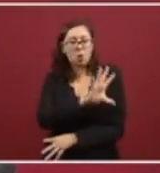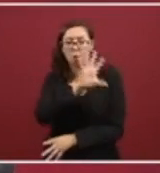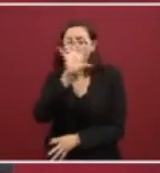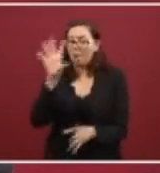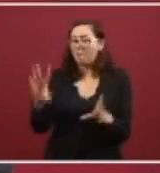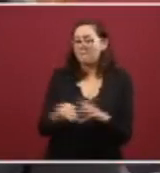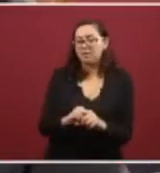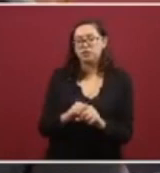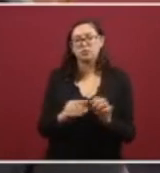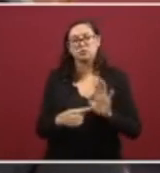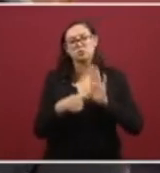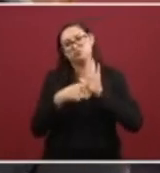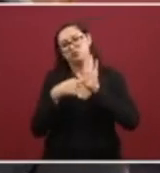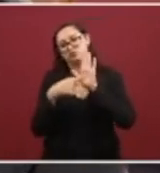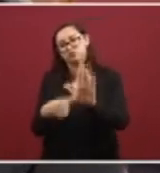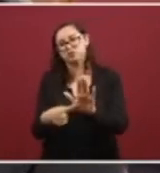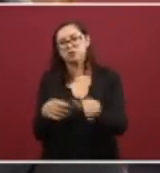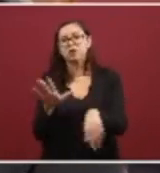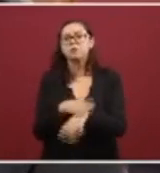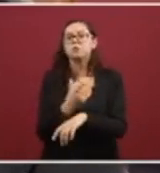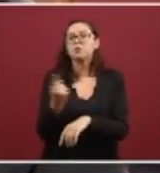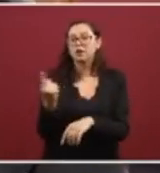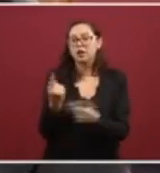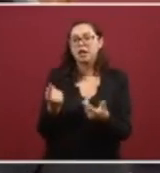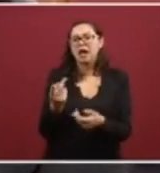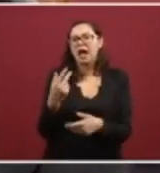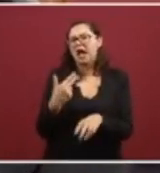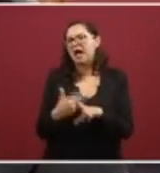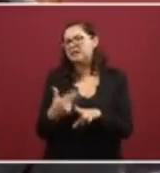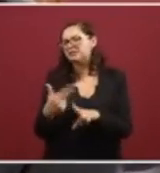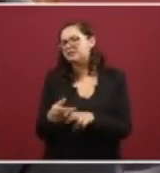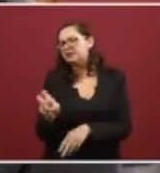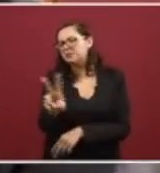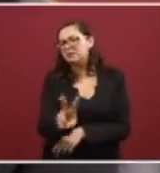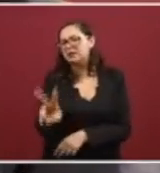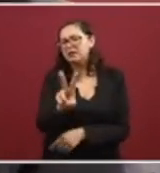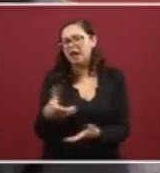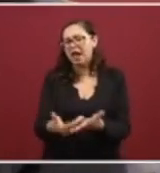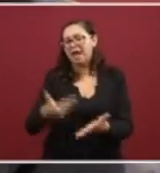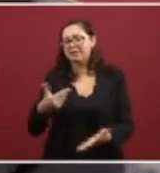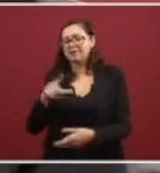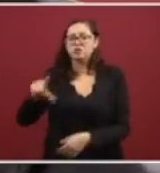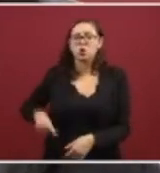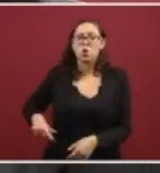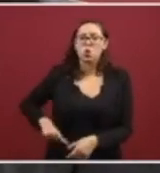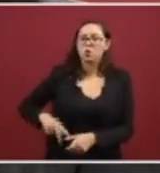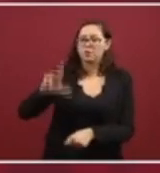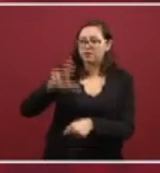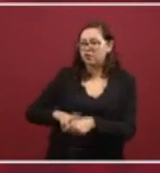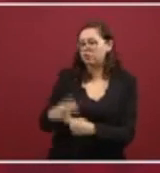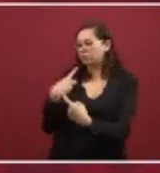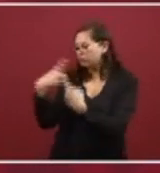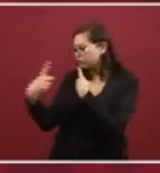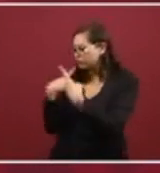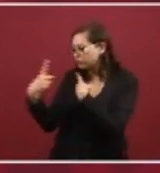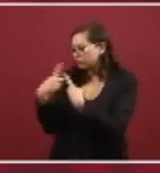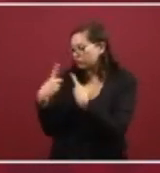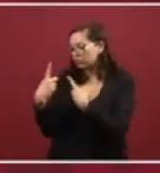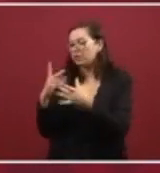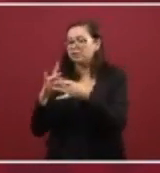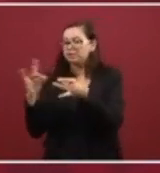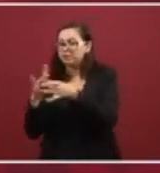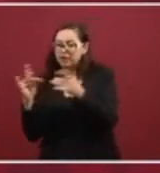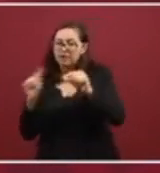qué el viernes? Porque vamos a escuchar a los gobernadores y deben informarse lo que se va a hacer tanto a nivel federal como a